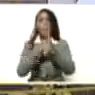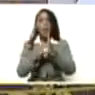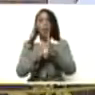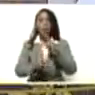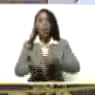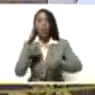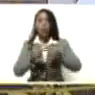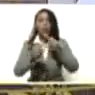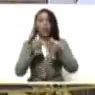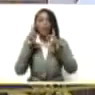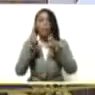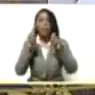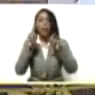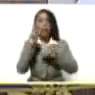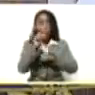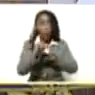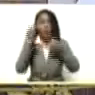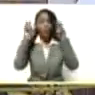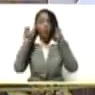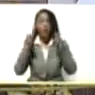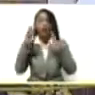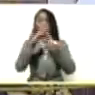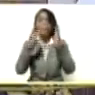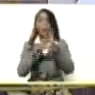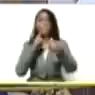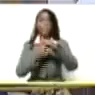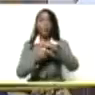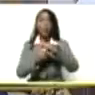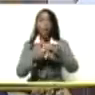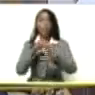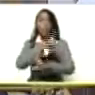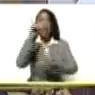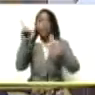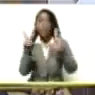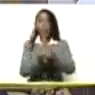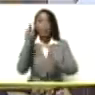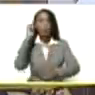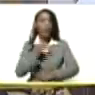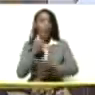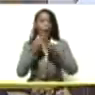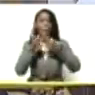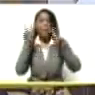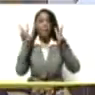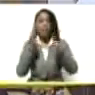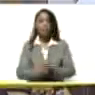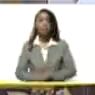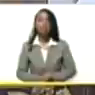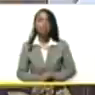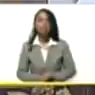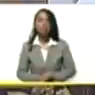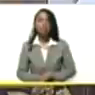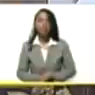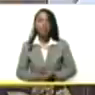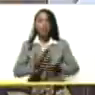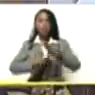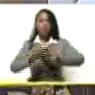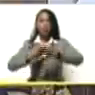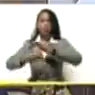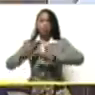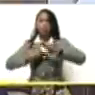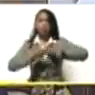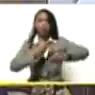plus diplomacia bolivariana de paz de cooperación